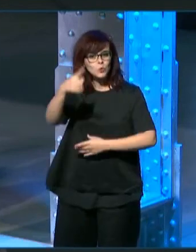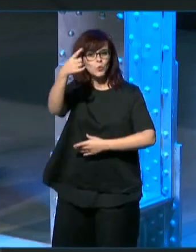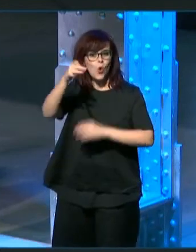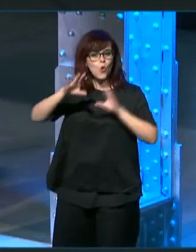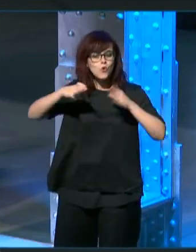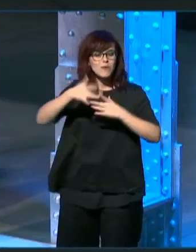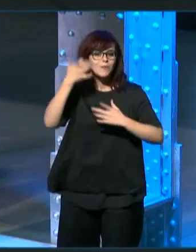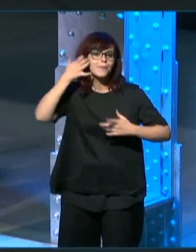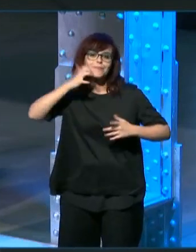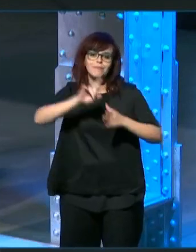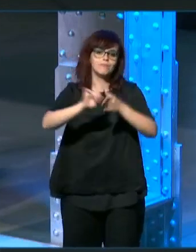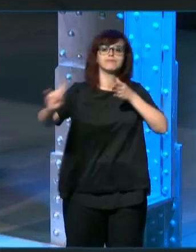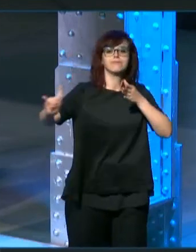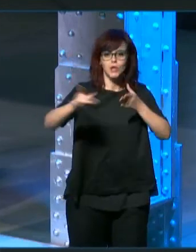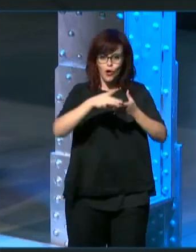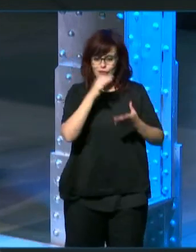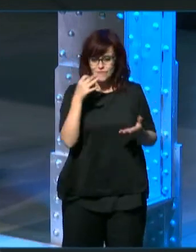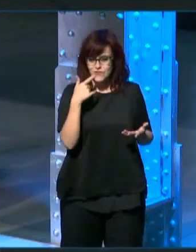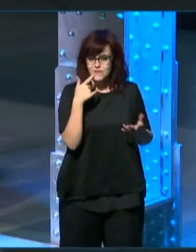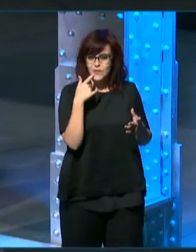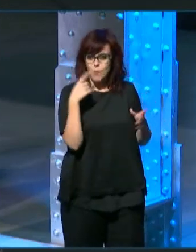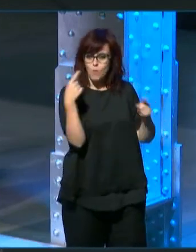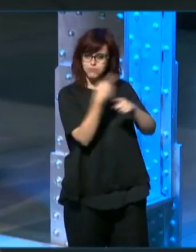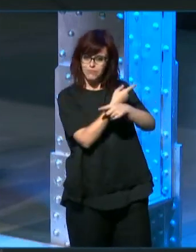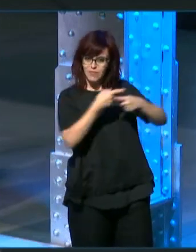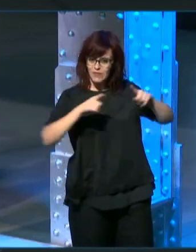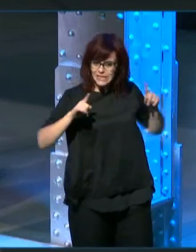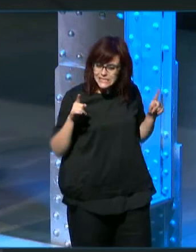no comulgan con ese principio, que...